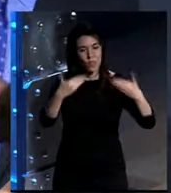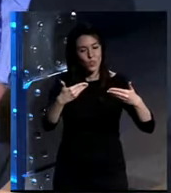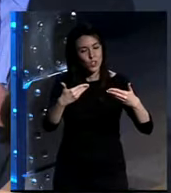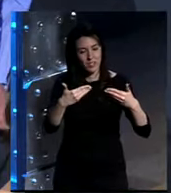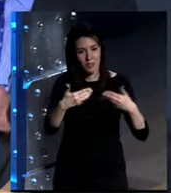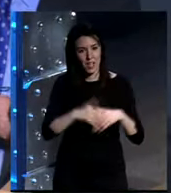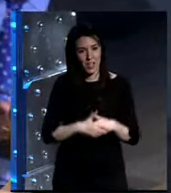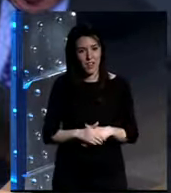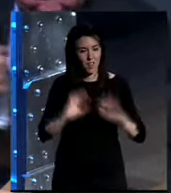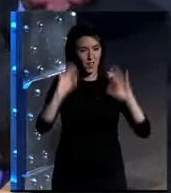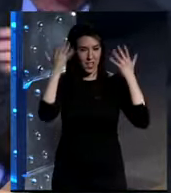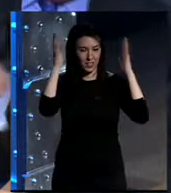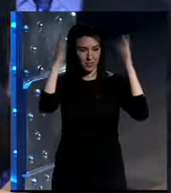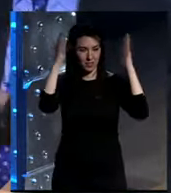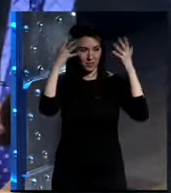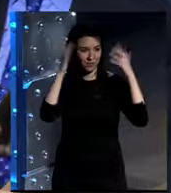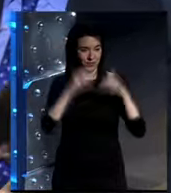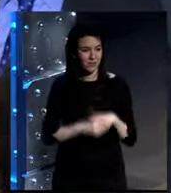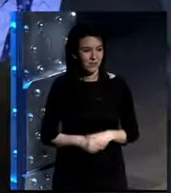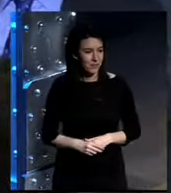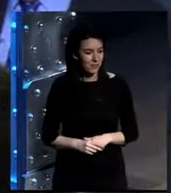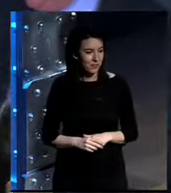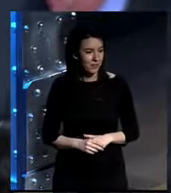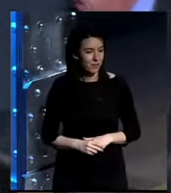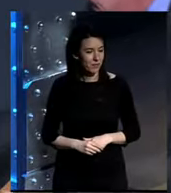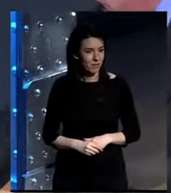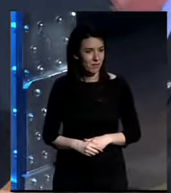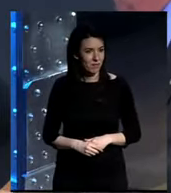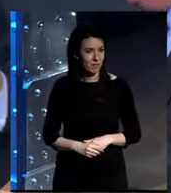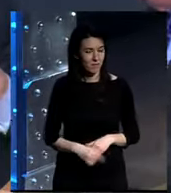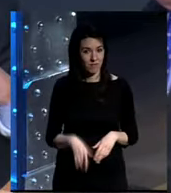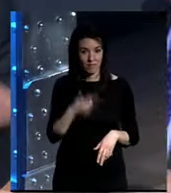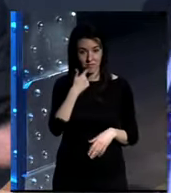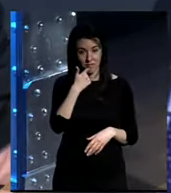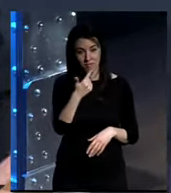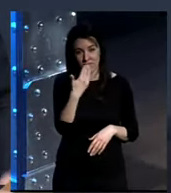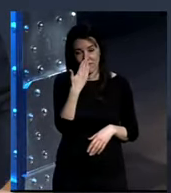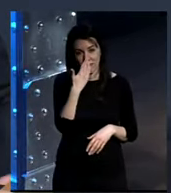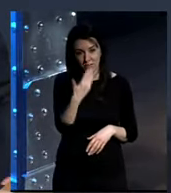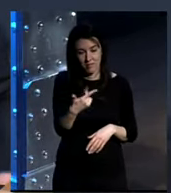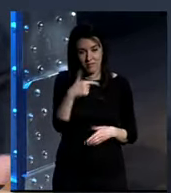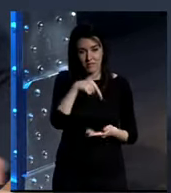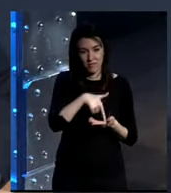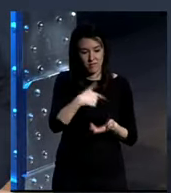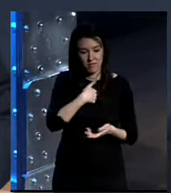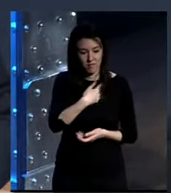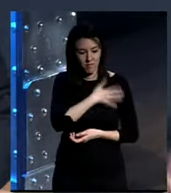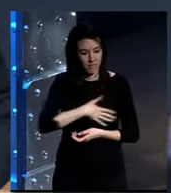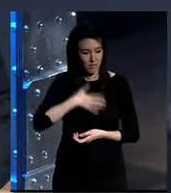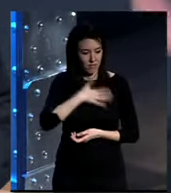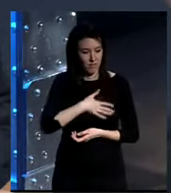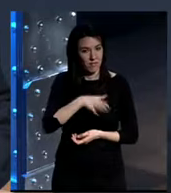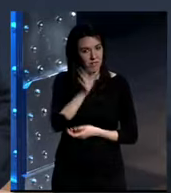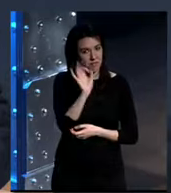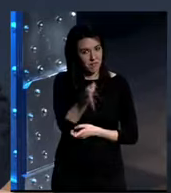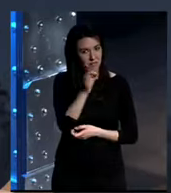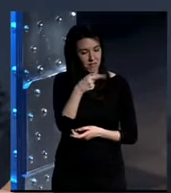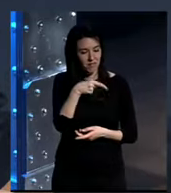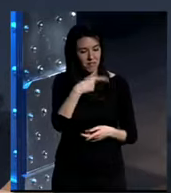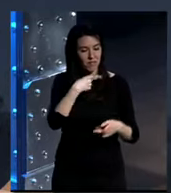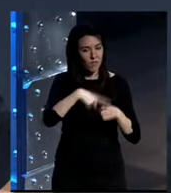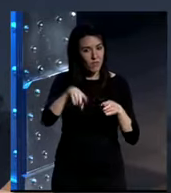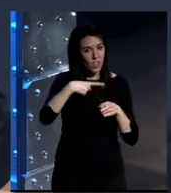que, bueno, ¿qué voy a decir? Ya lo ha dicho todo Manolo y de verdad que estoy encantado. Además, esta es otra de las